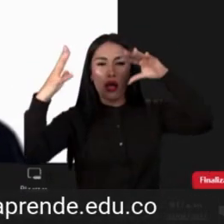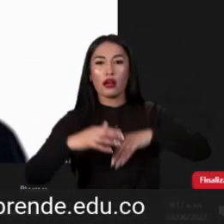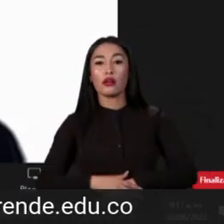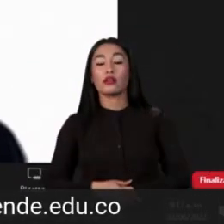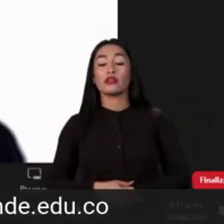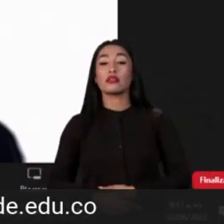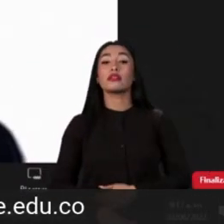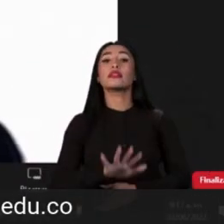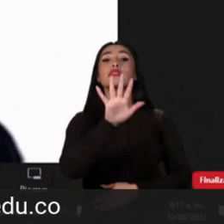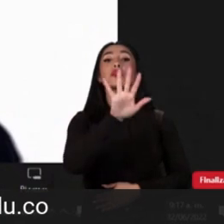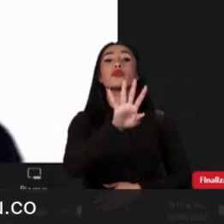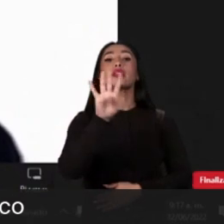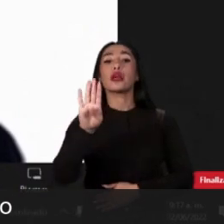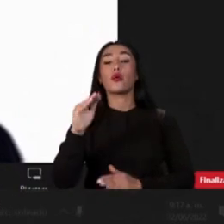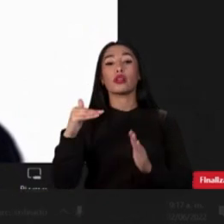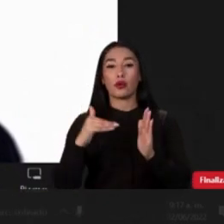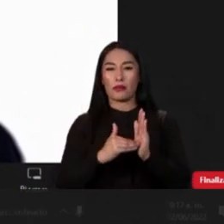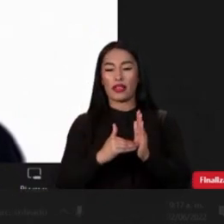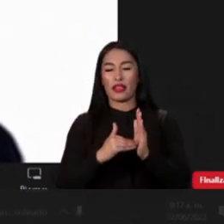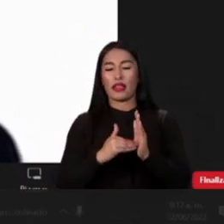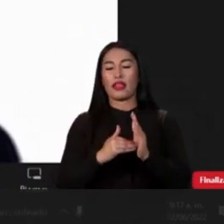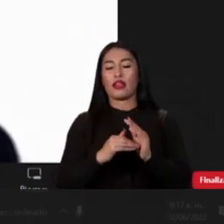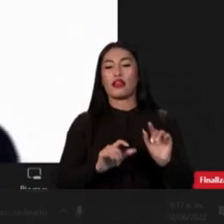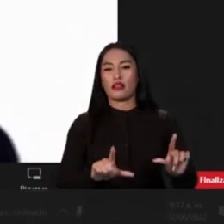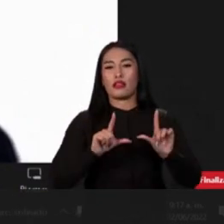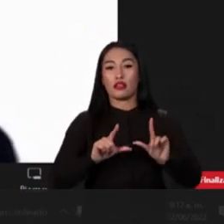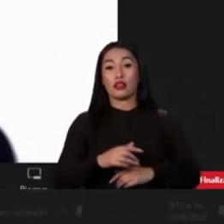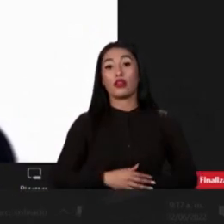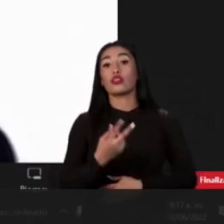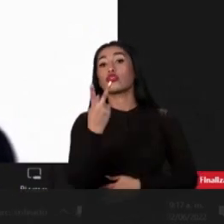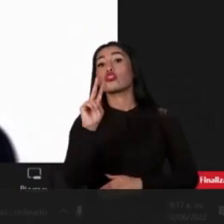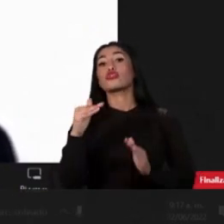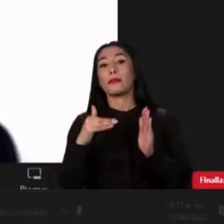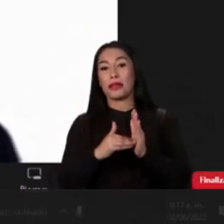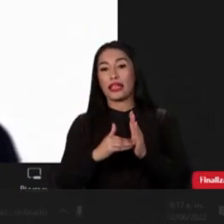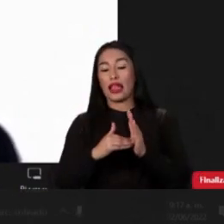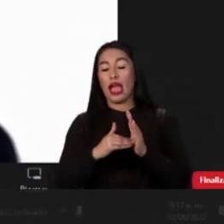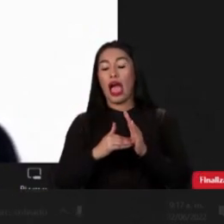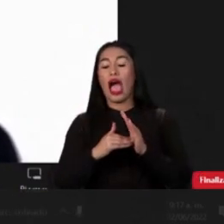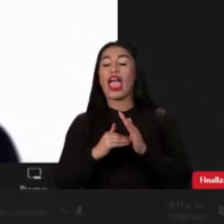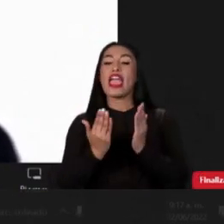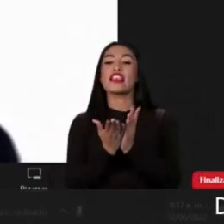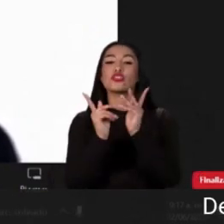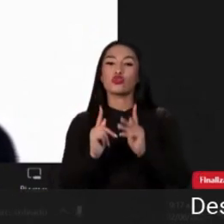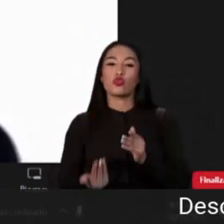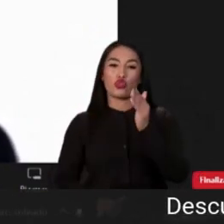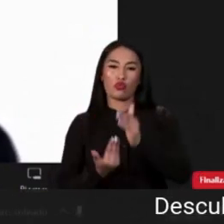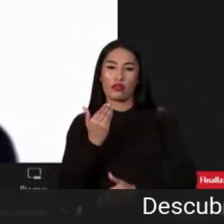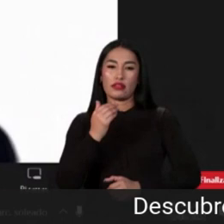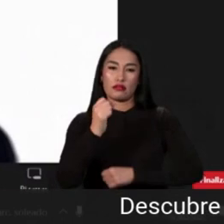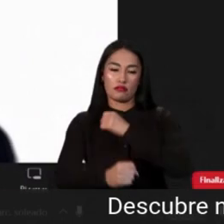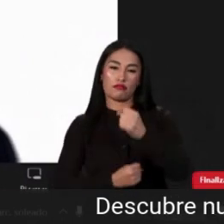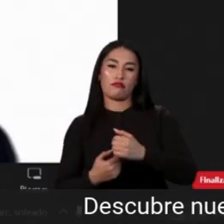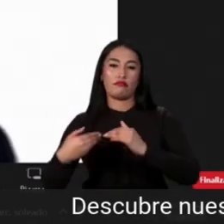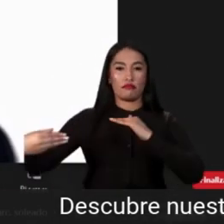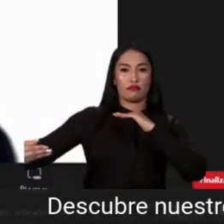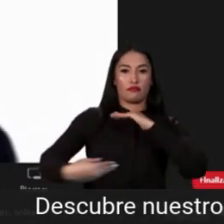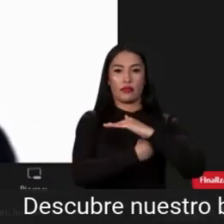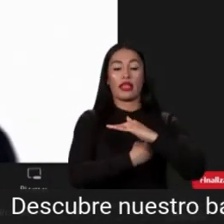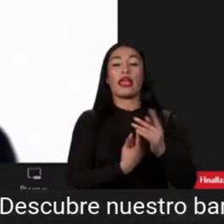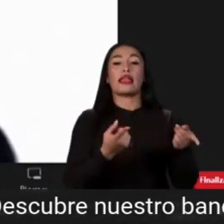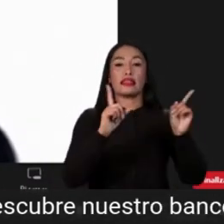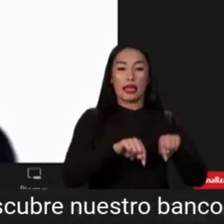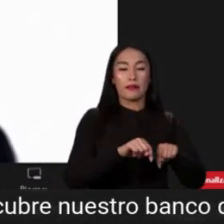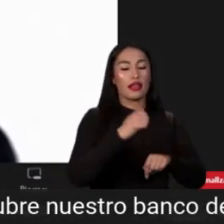54,000 alumnos en pregrado es lo que tenemos, son 12,000 alumnos que ingresan cada año y alrededor de 12,000 profesores, incluyendo profesores de